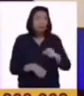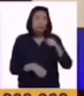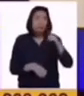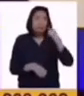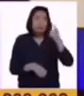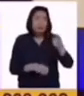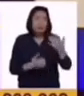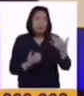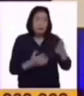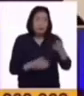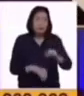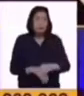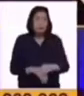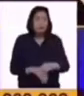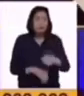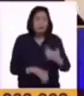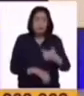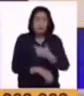señor que está siendo